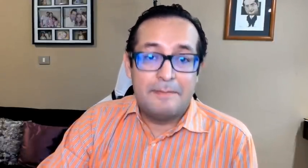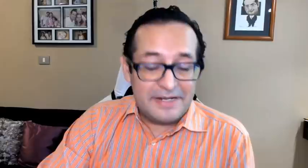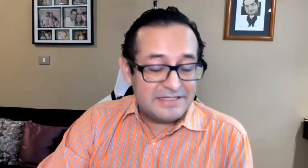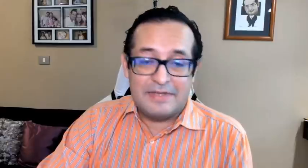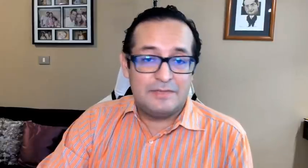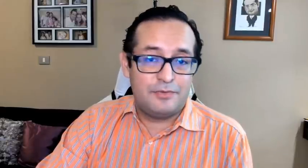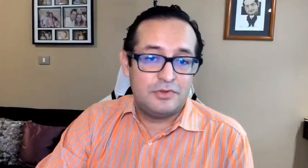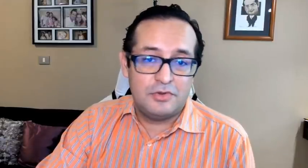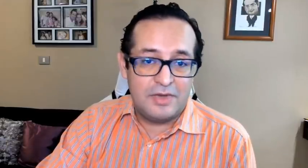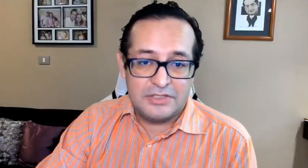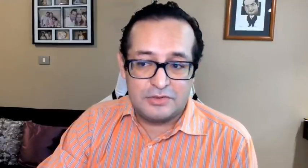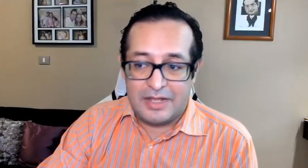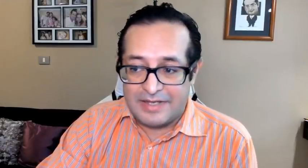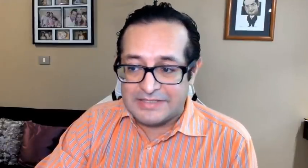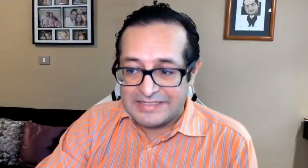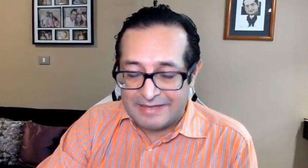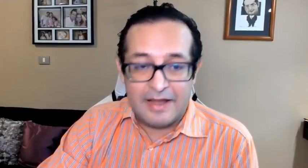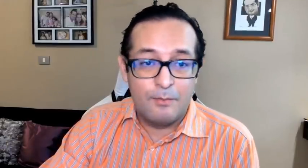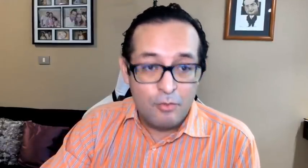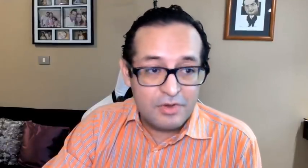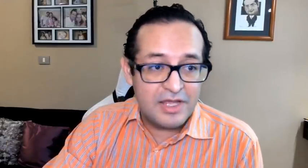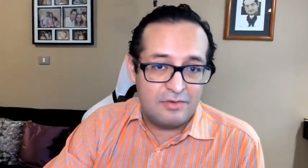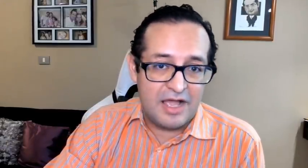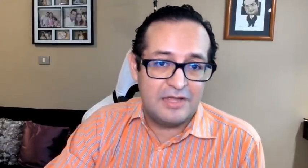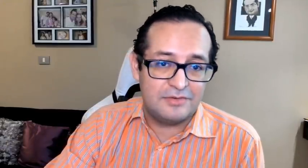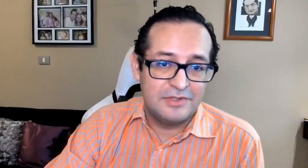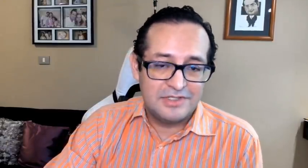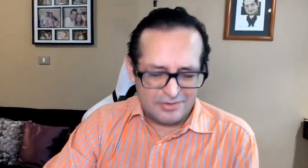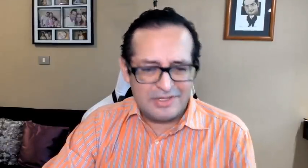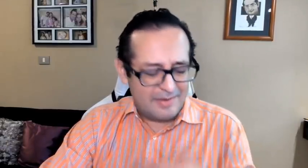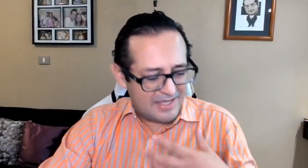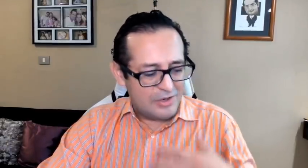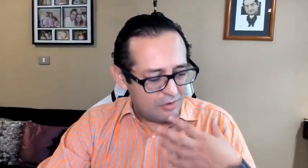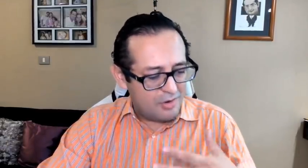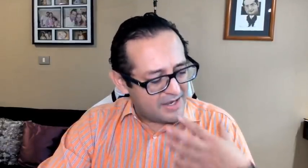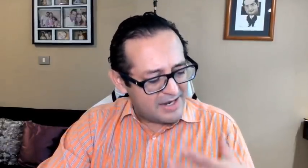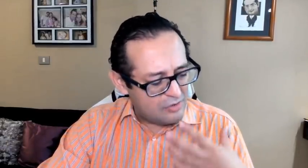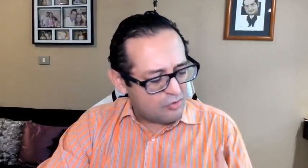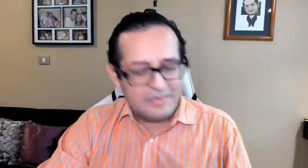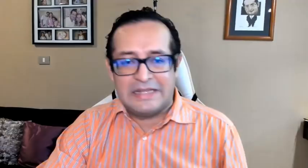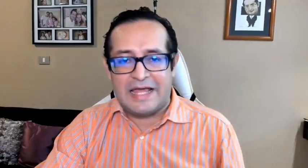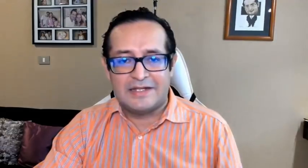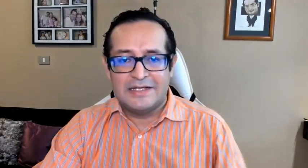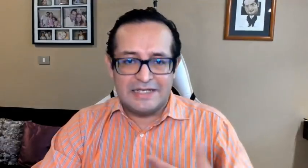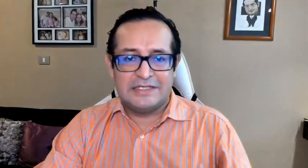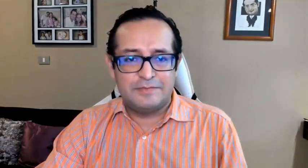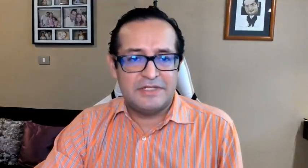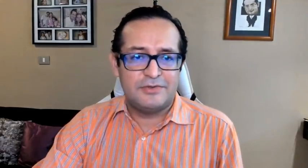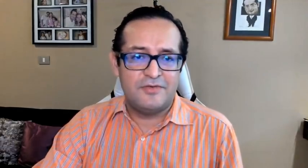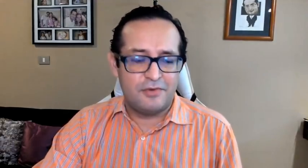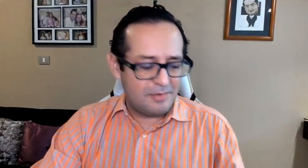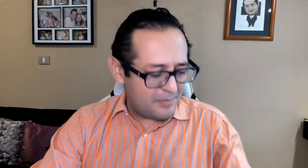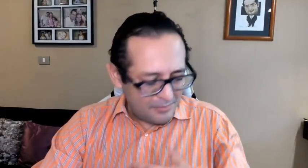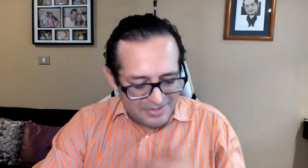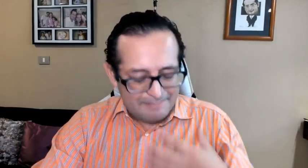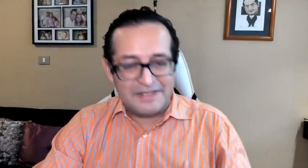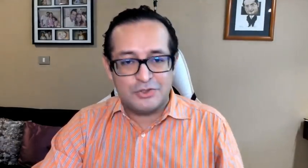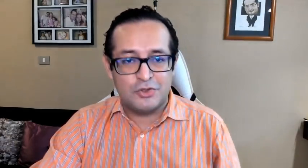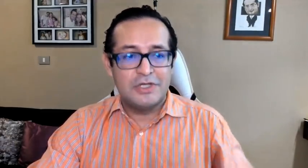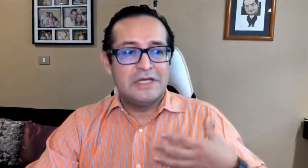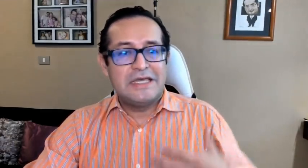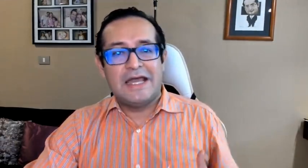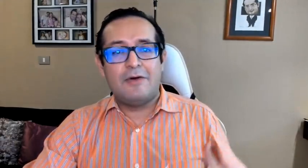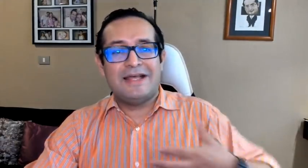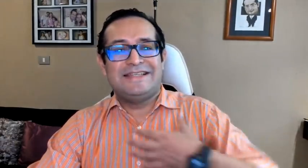precisamente por todo esto la vez que estaba muy enojado se notaba que no lo había querido comentar hasta después de un informe pero bueno ya pasó